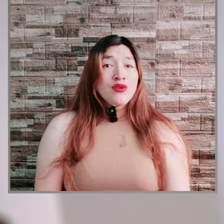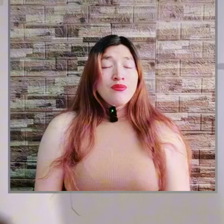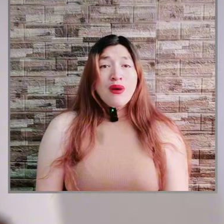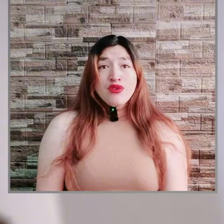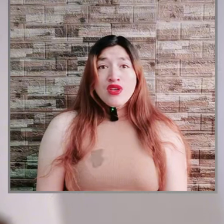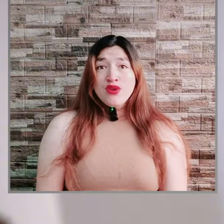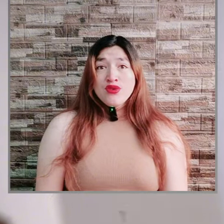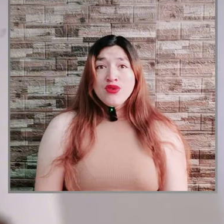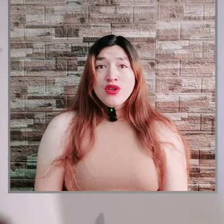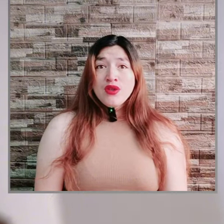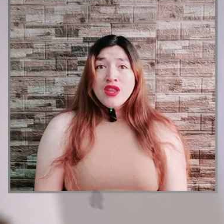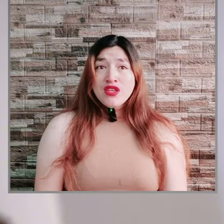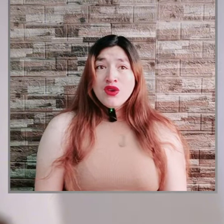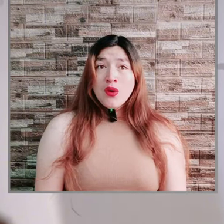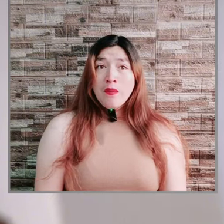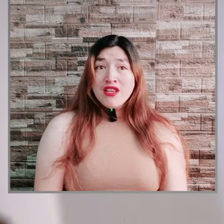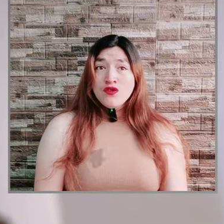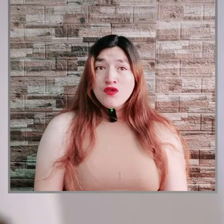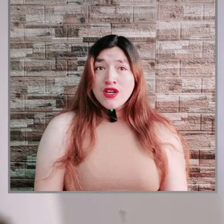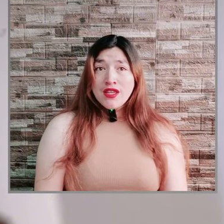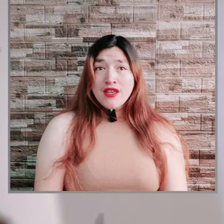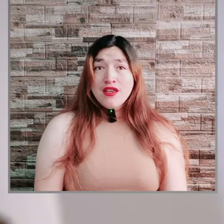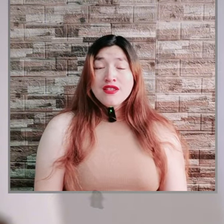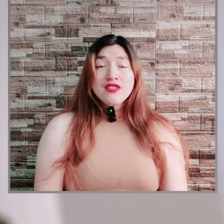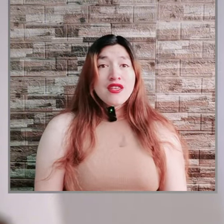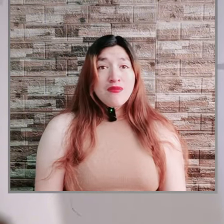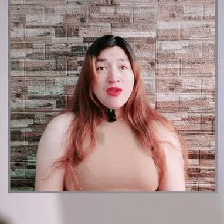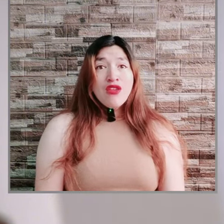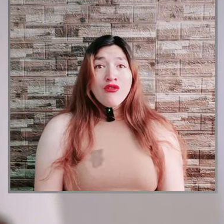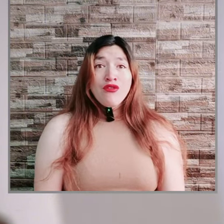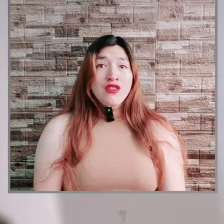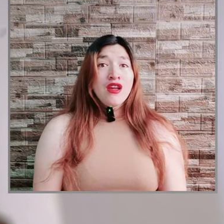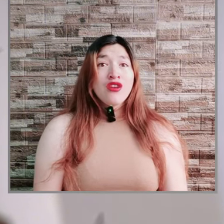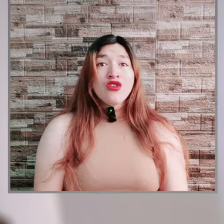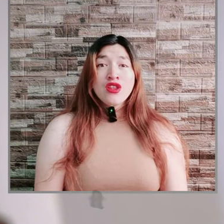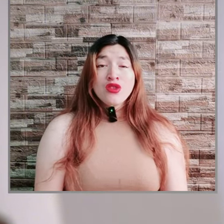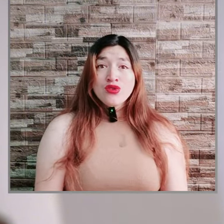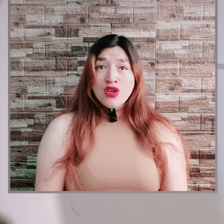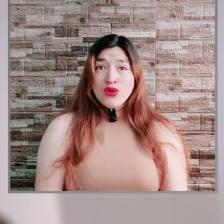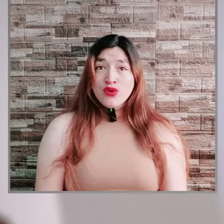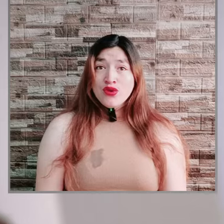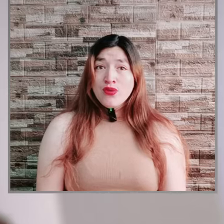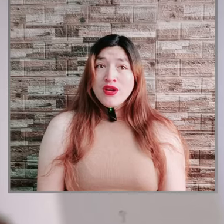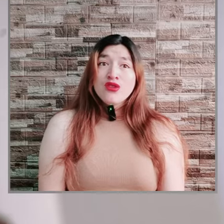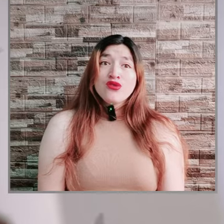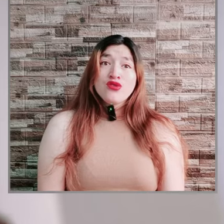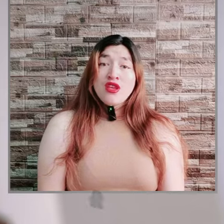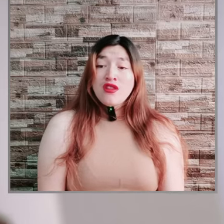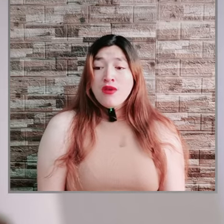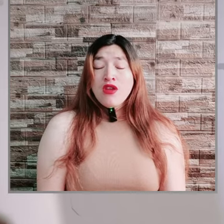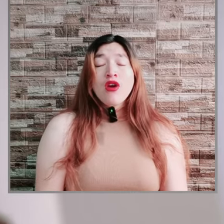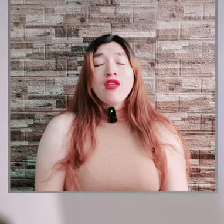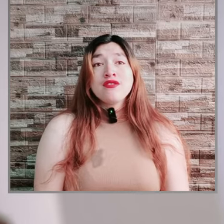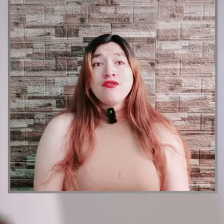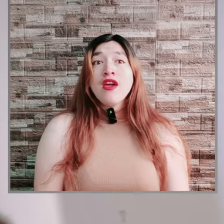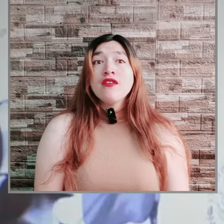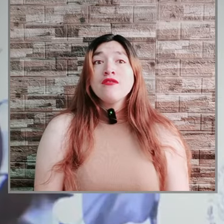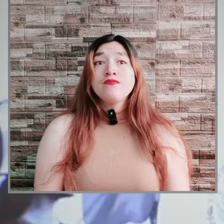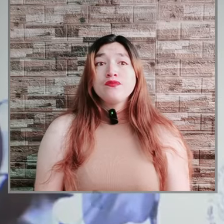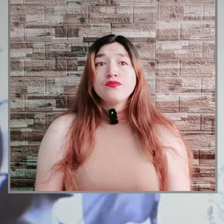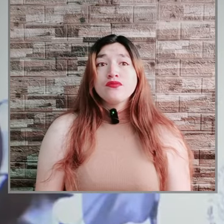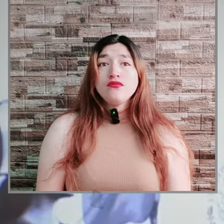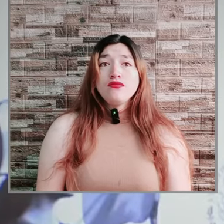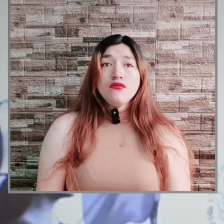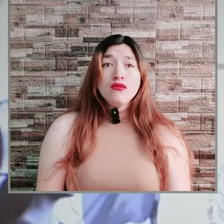mando, vamos a construir una nación más fuerte, sin miedo a enfrentar los retos que otros gobiernos no se atrevieron a desafiar.